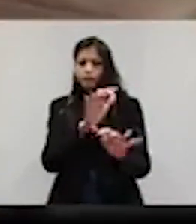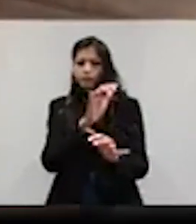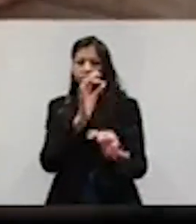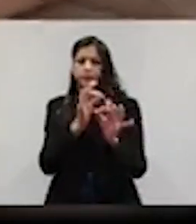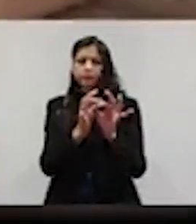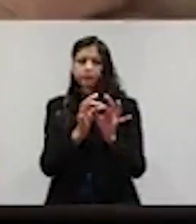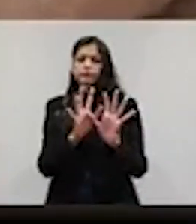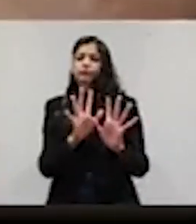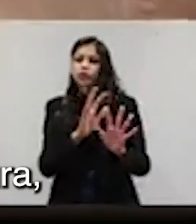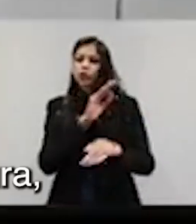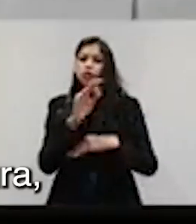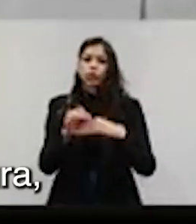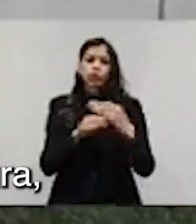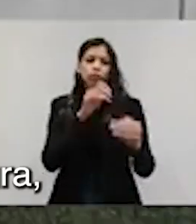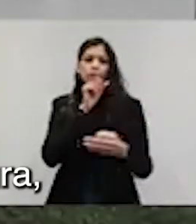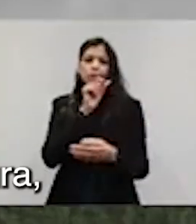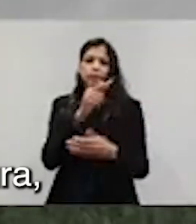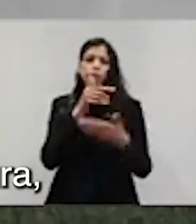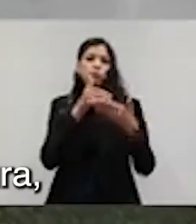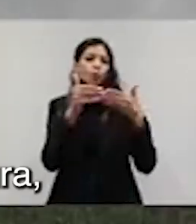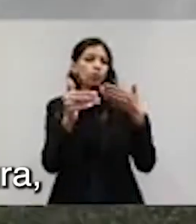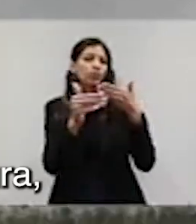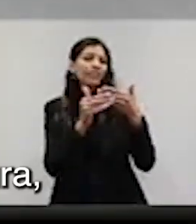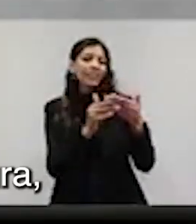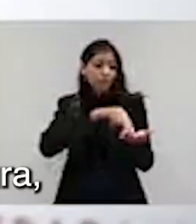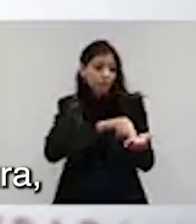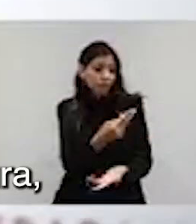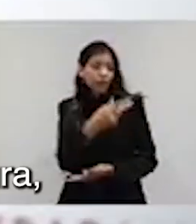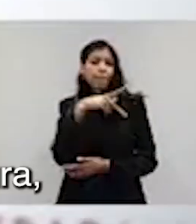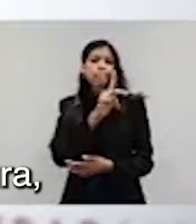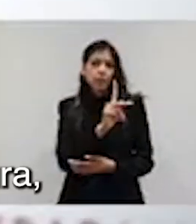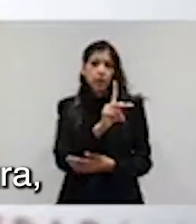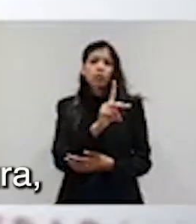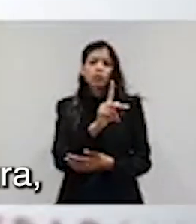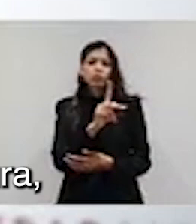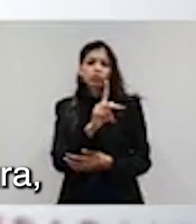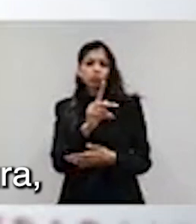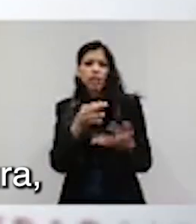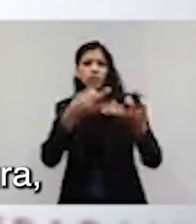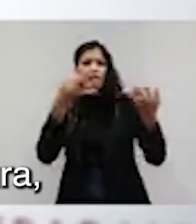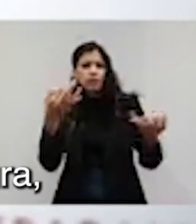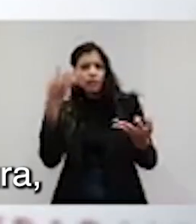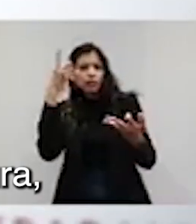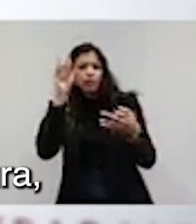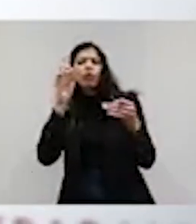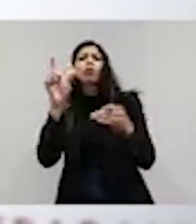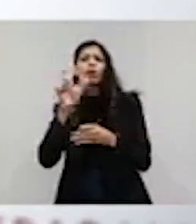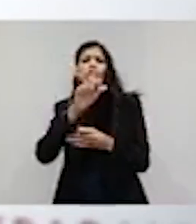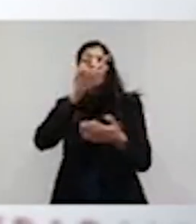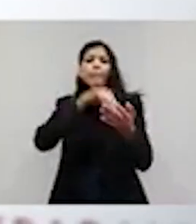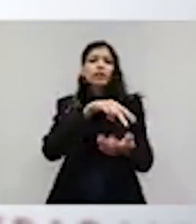diciembre del 17, pero la propiedad se adquiere hasta el 2018, pero se inaugura.